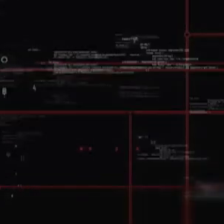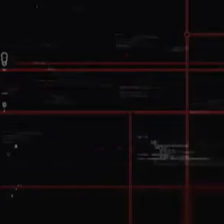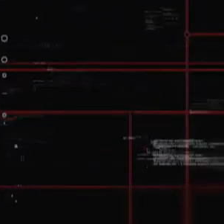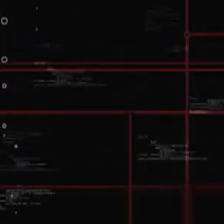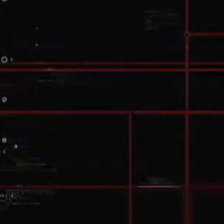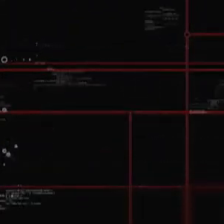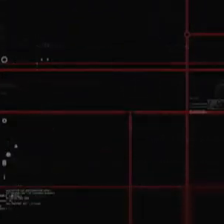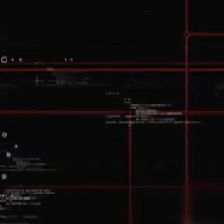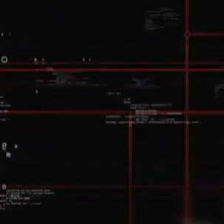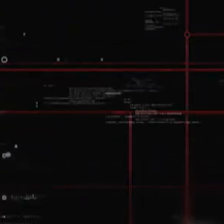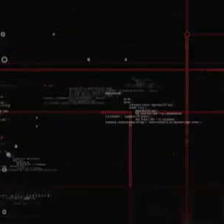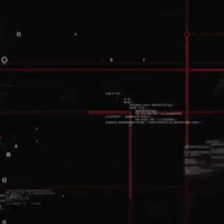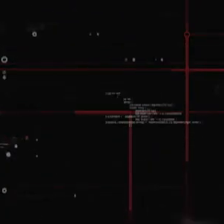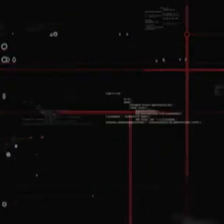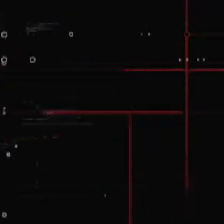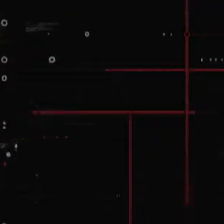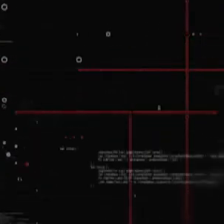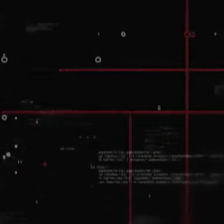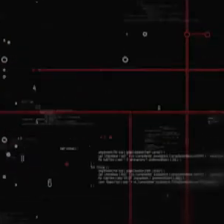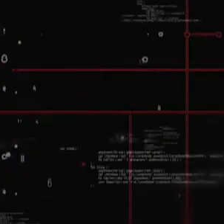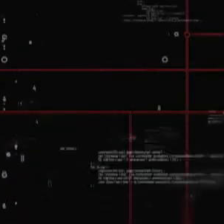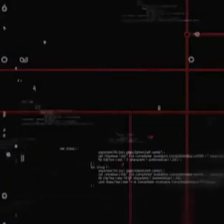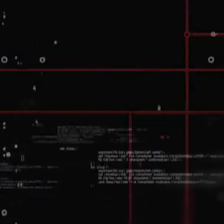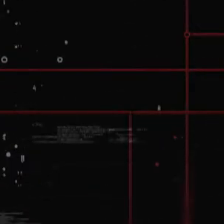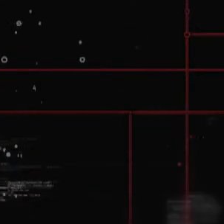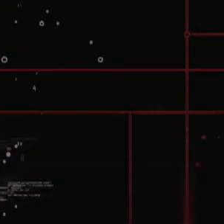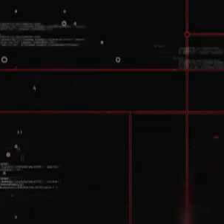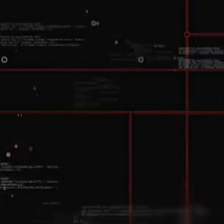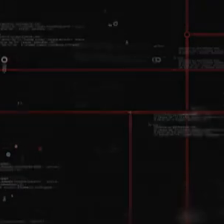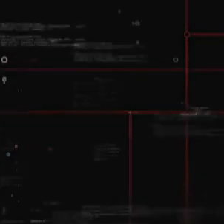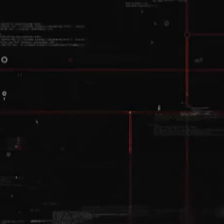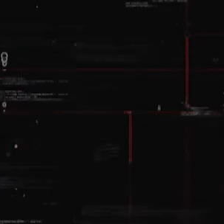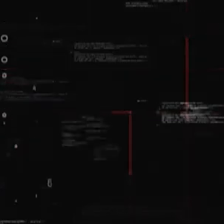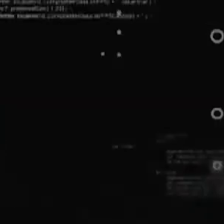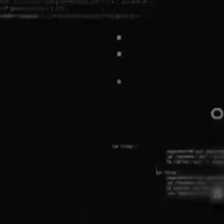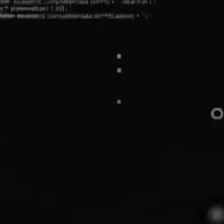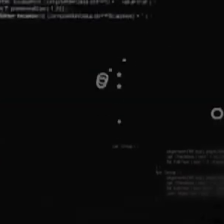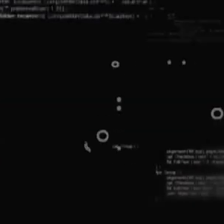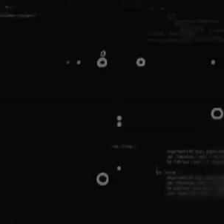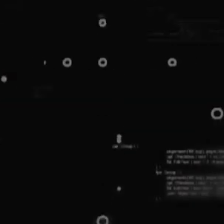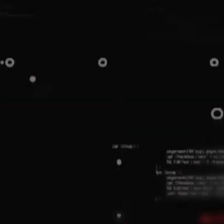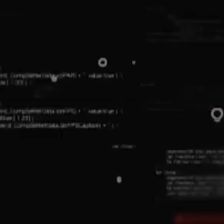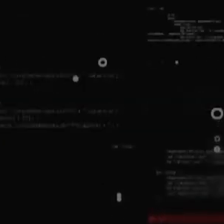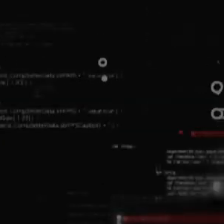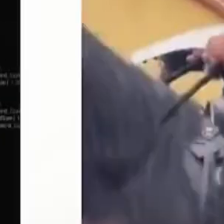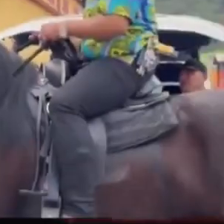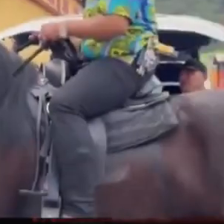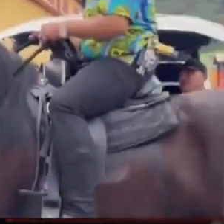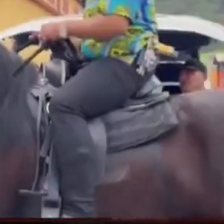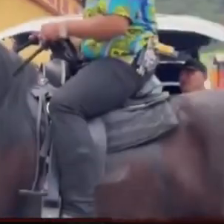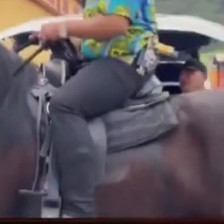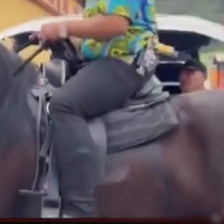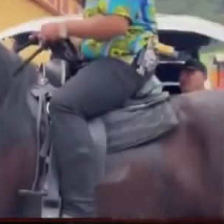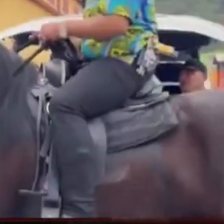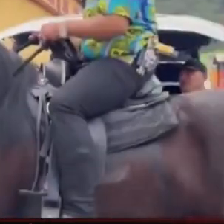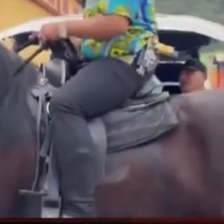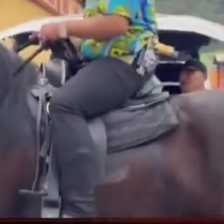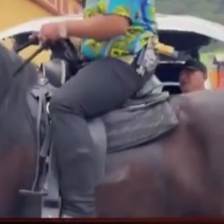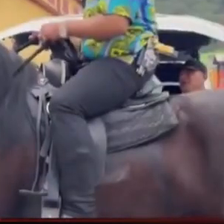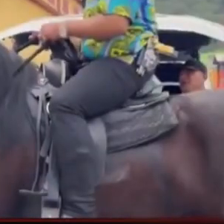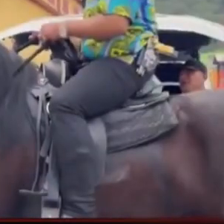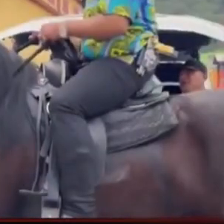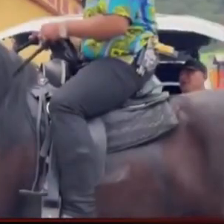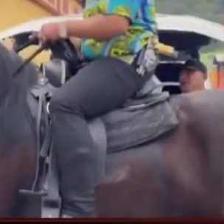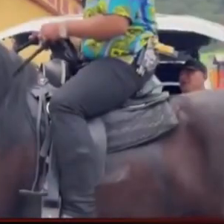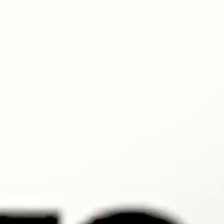sociales el video de varios hombres armados montando a caballo mientras eran escoltados por otras personas con armas largas. Las